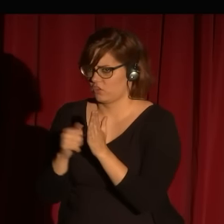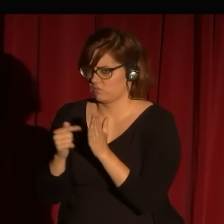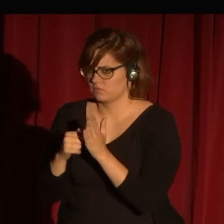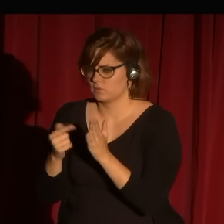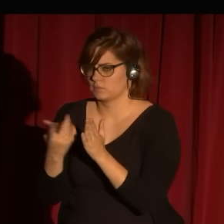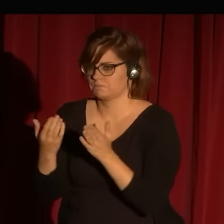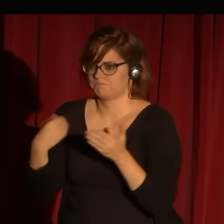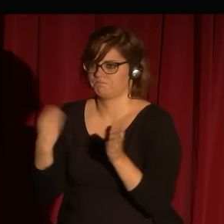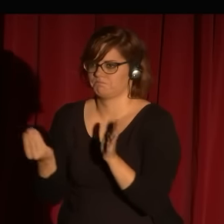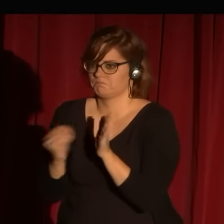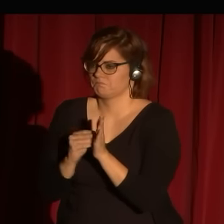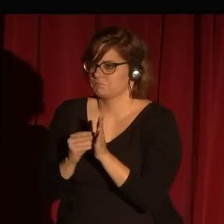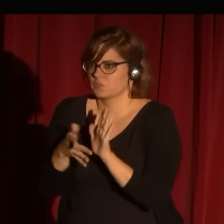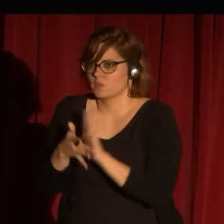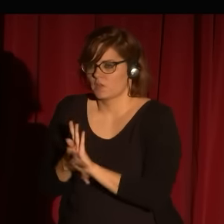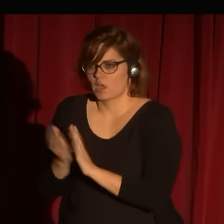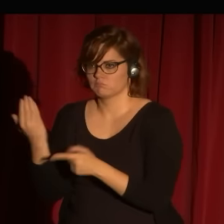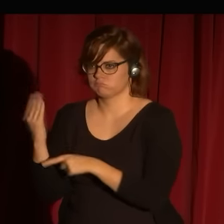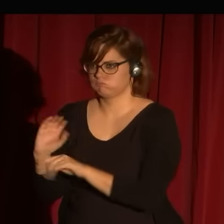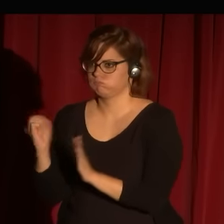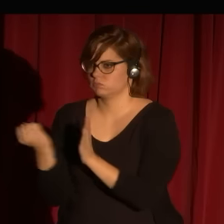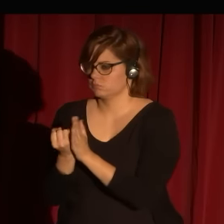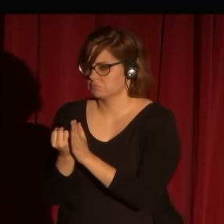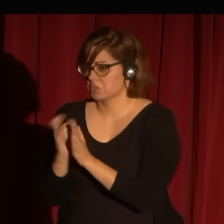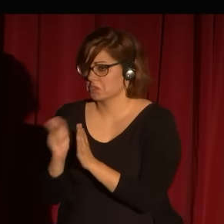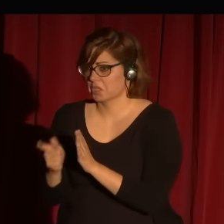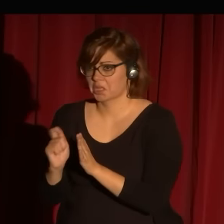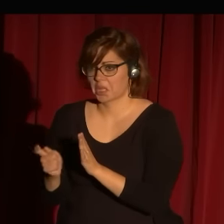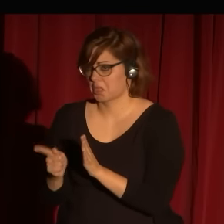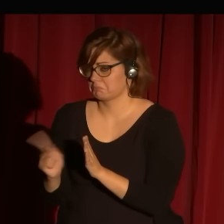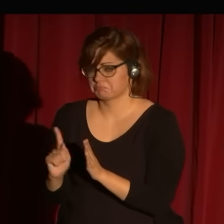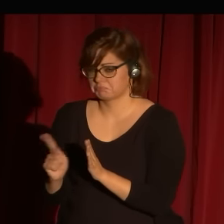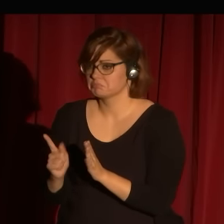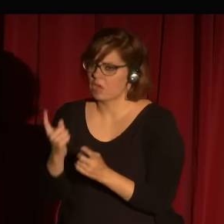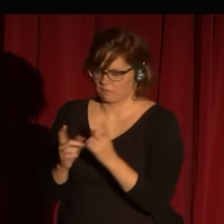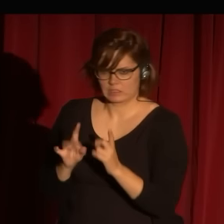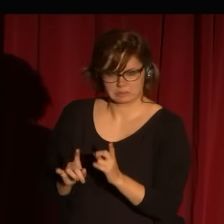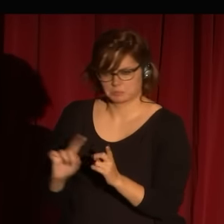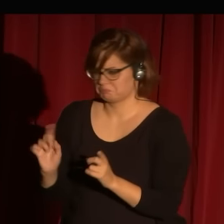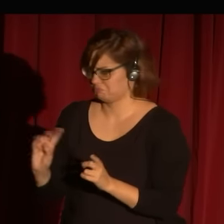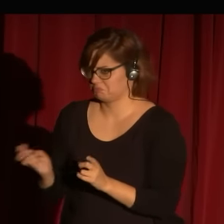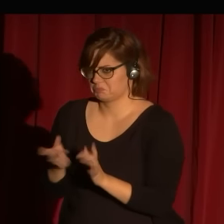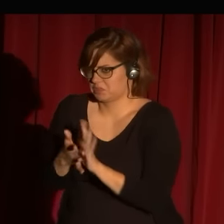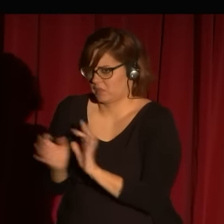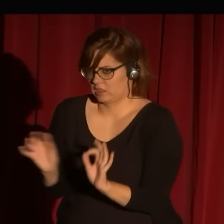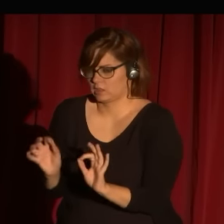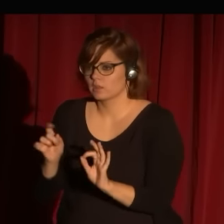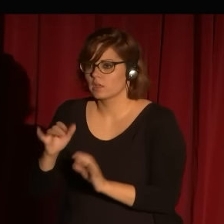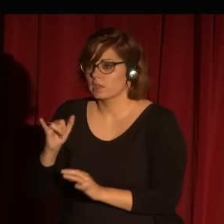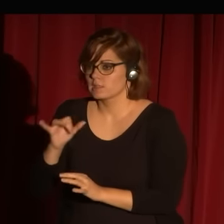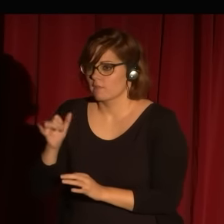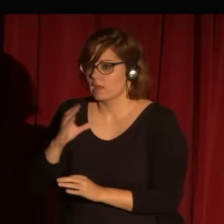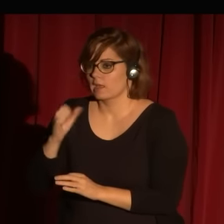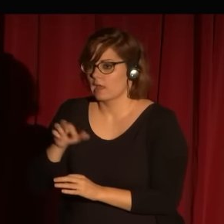pintura es simbólica Pero no es así o desde luego no es así siempre es así A veces pero no es así siempre Isabel clar henia en una carta